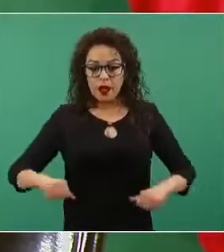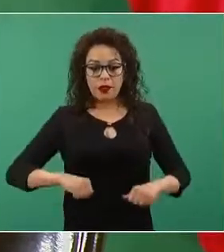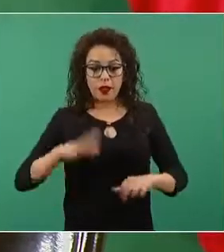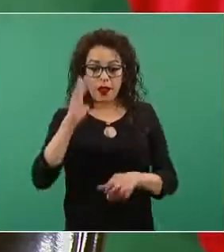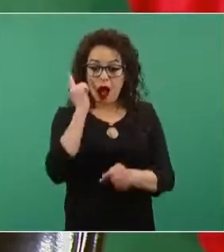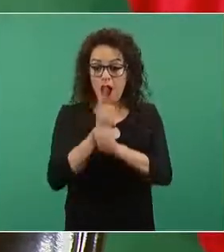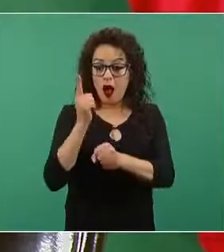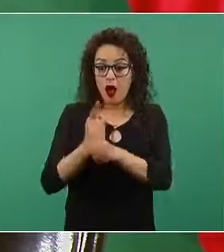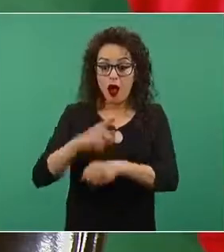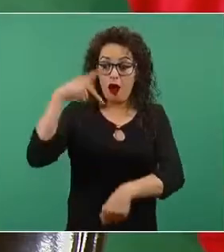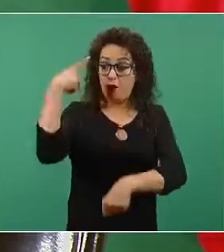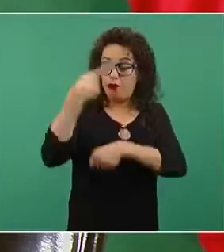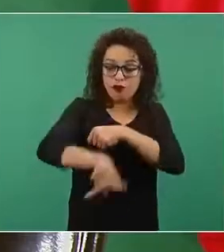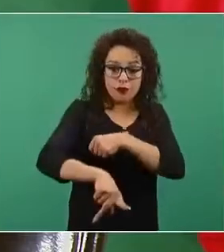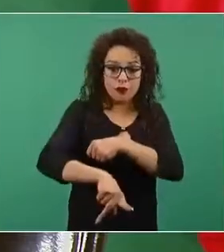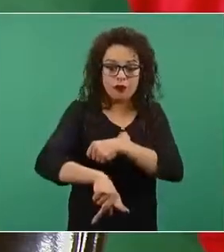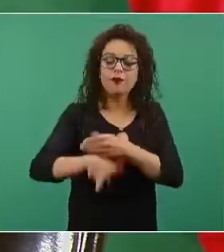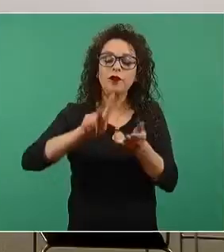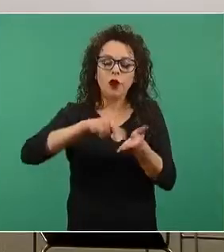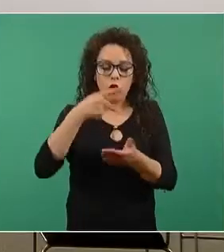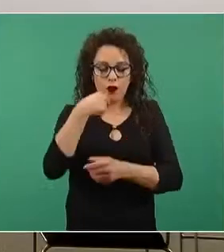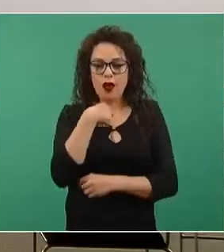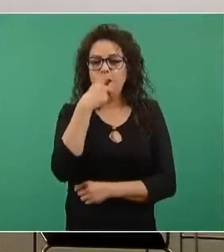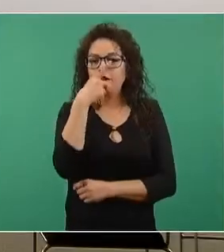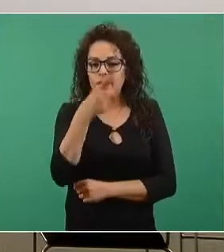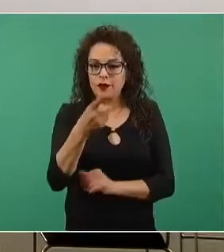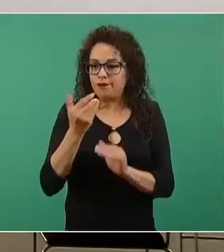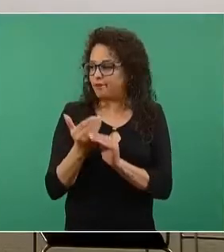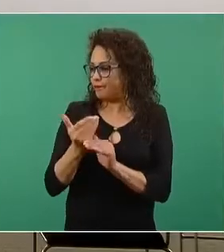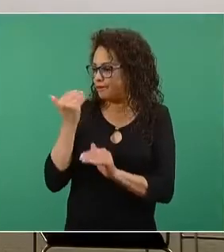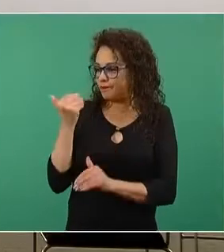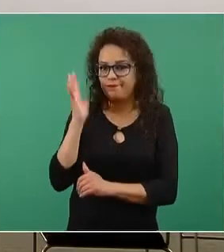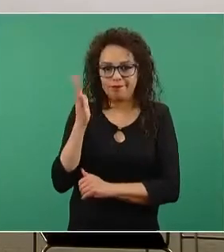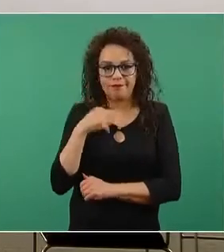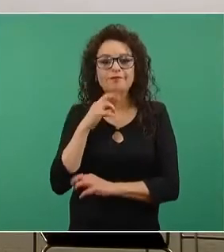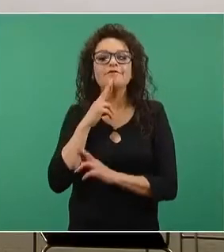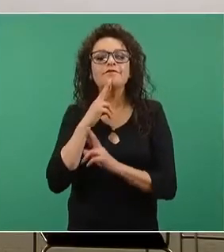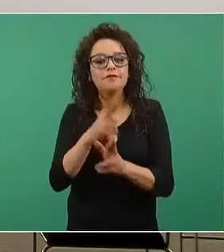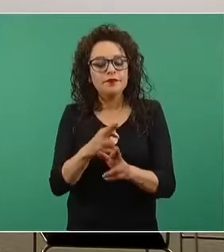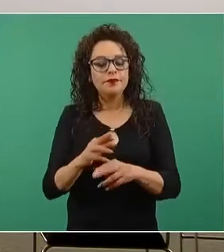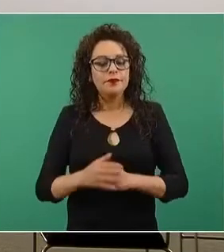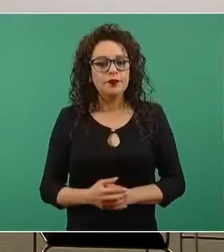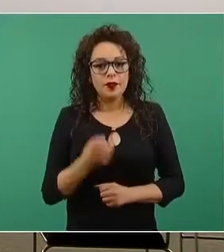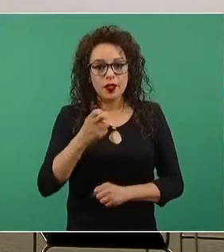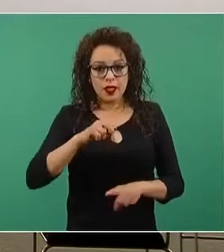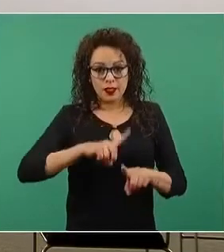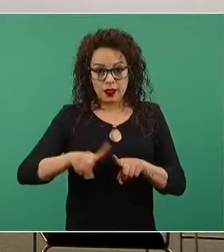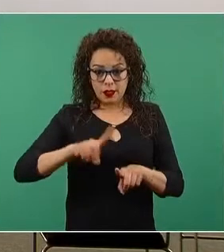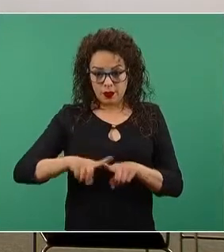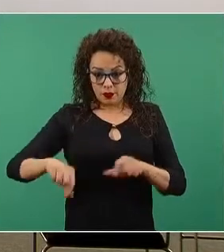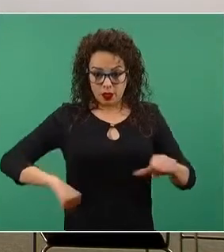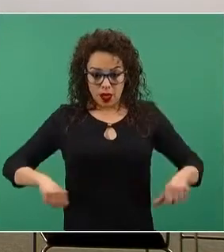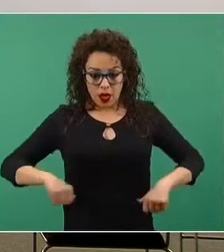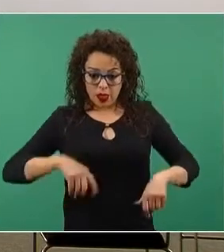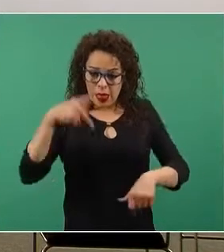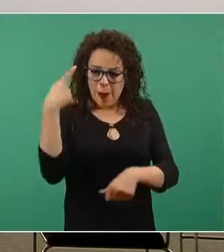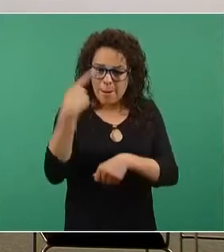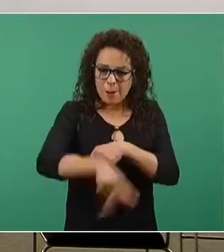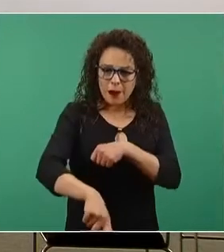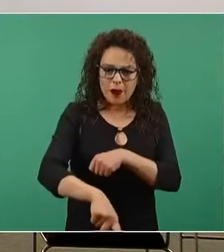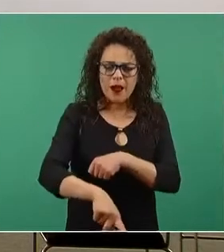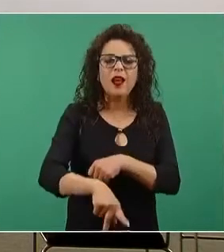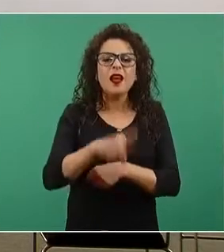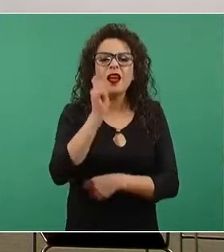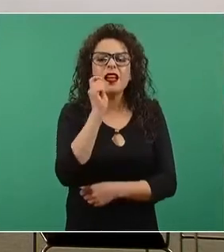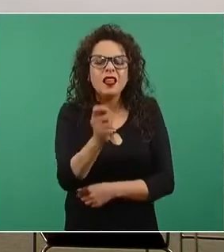riesgo, voy a regresar a lo mismo de la respuesta anterior. Las actividades de riesgo van más allá a que si vas